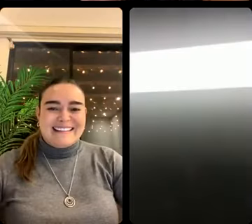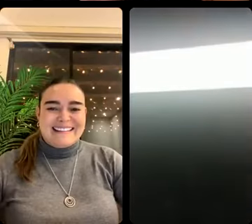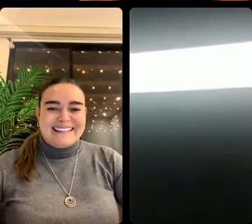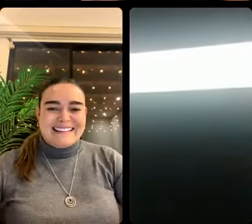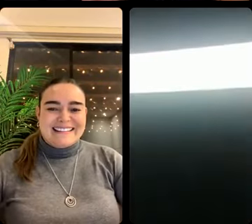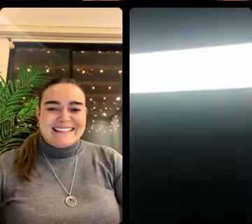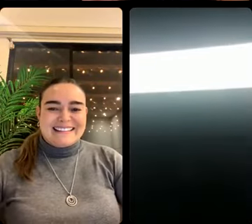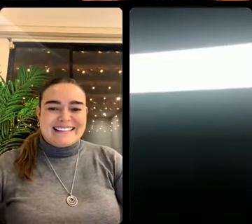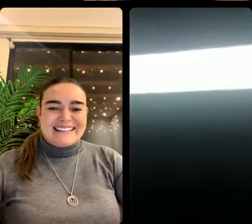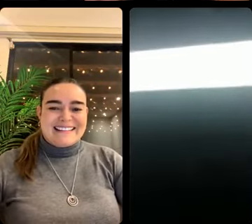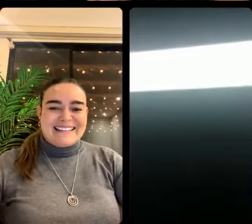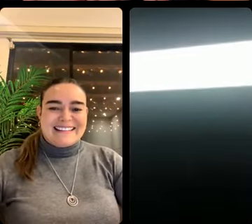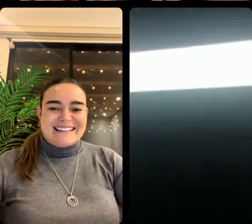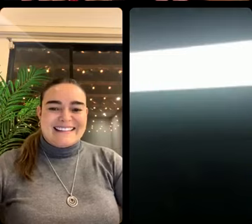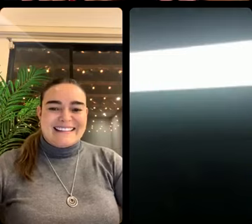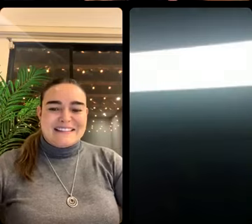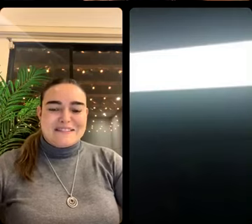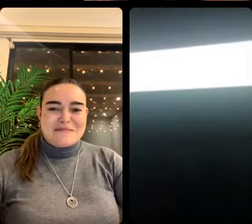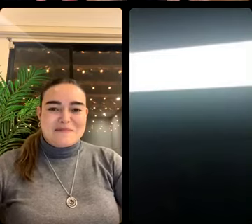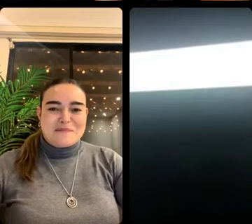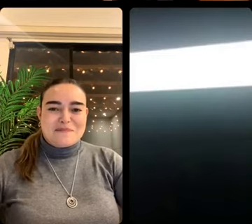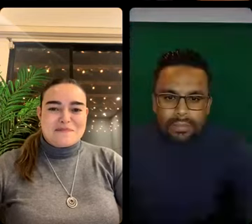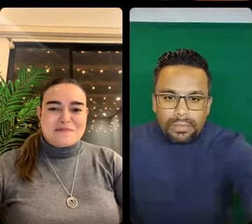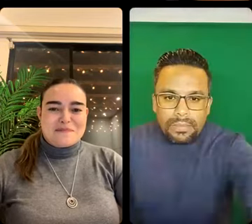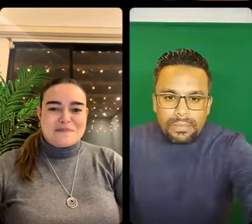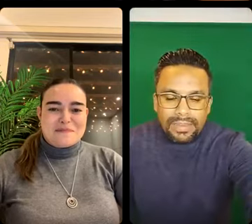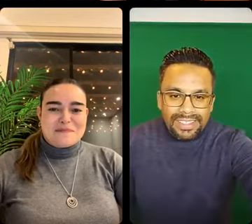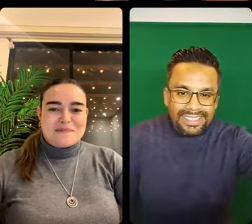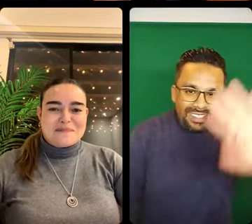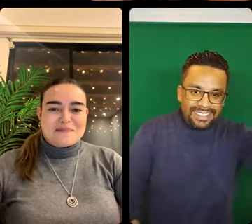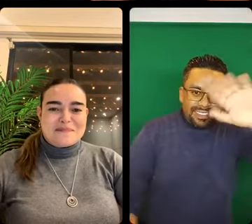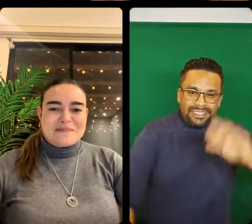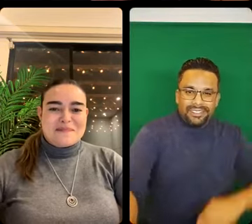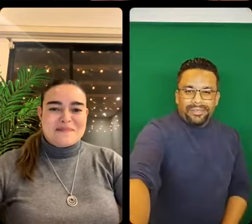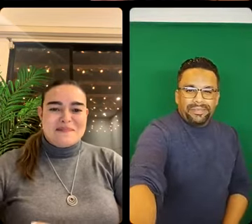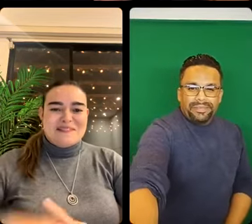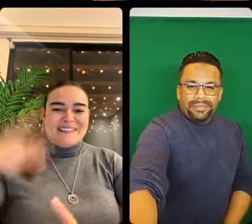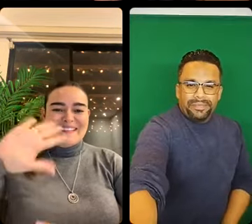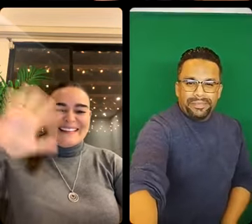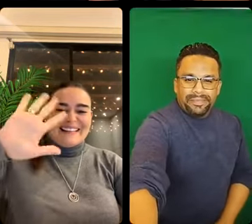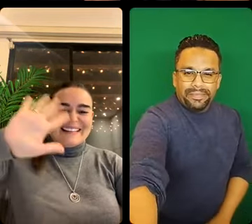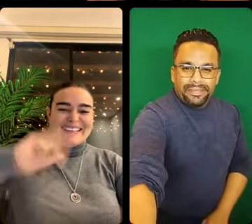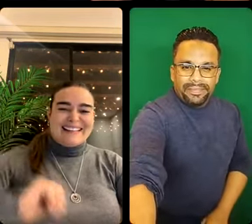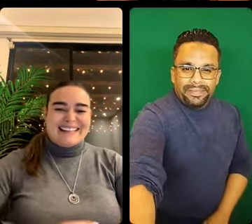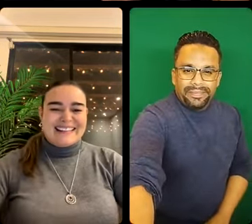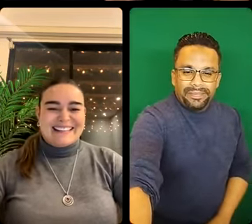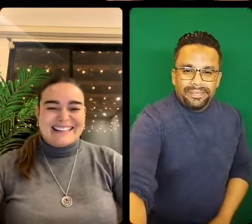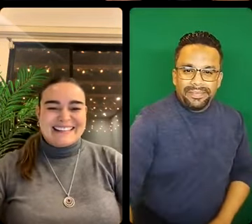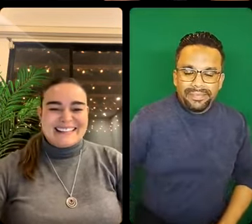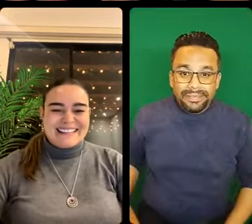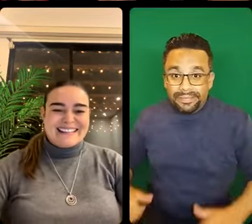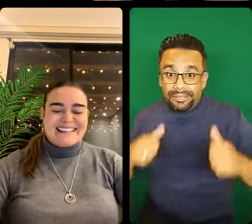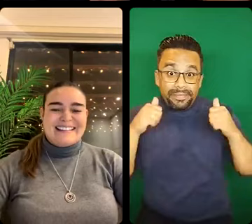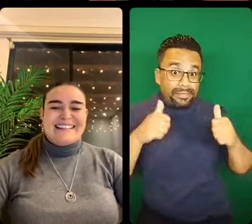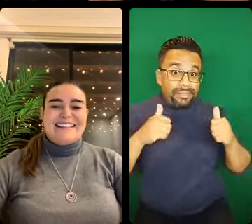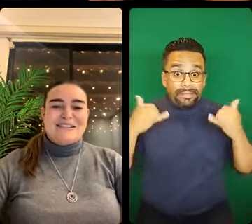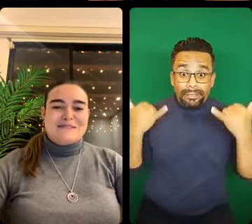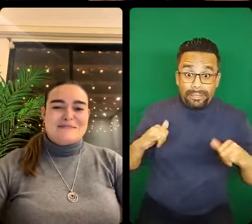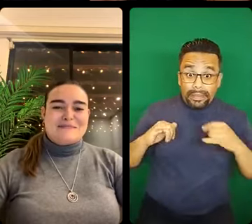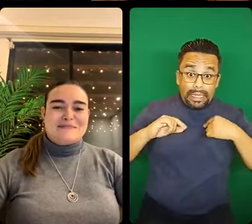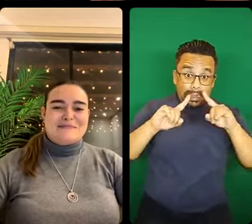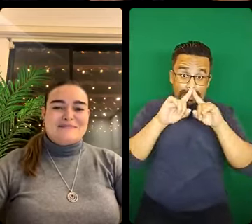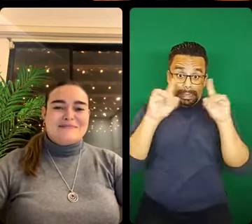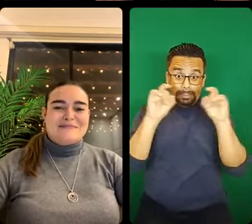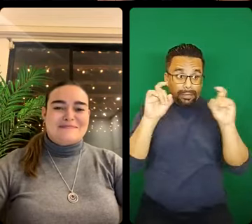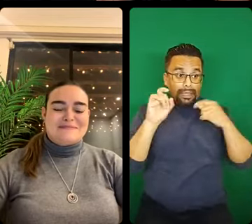emoción. Muchas gracias. Bueno, les quiero contar que efectivamente estamos cerrando ya en este momento la convocatoria de la categoría